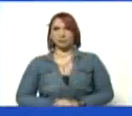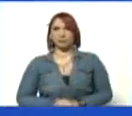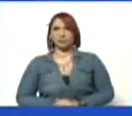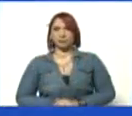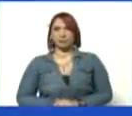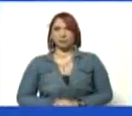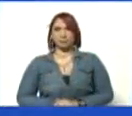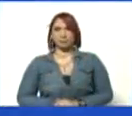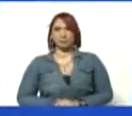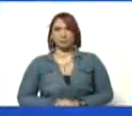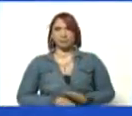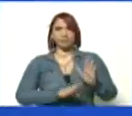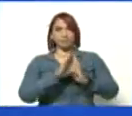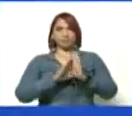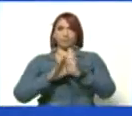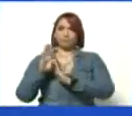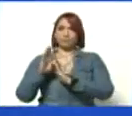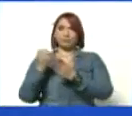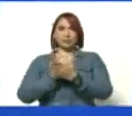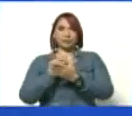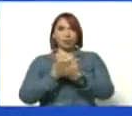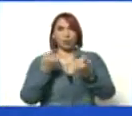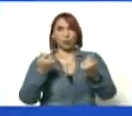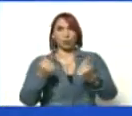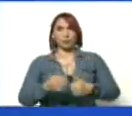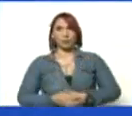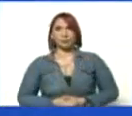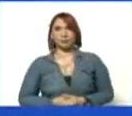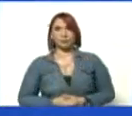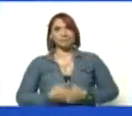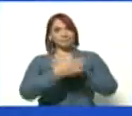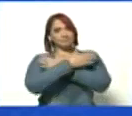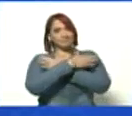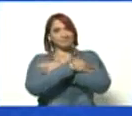con el crecimiento económico. Bueno,